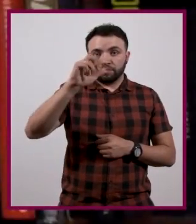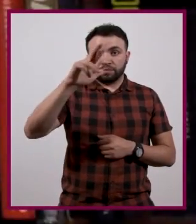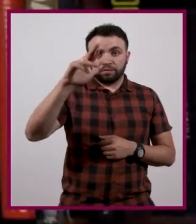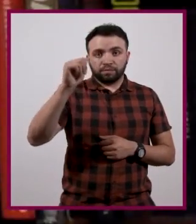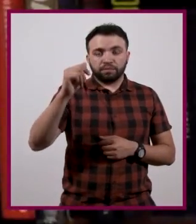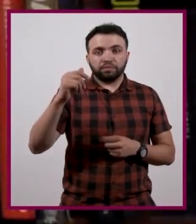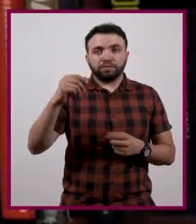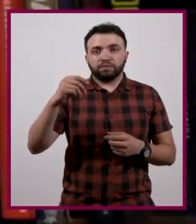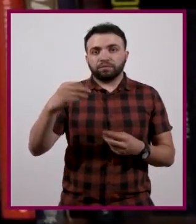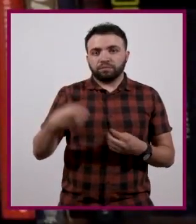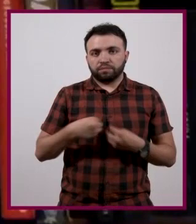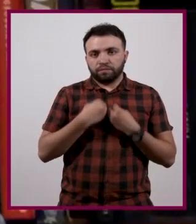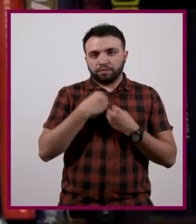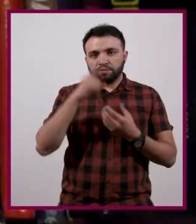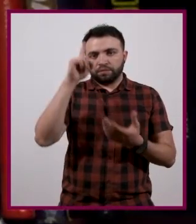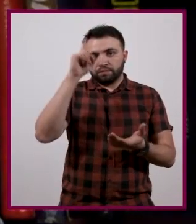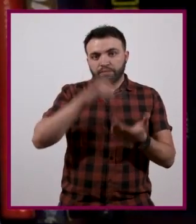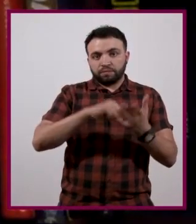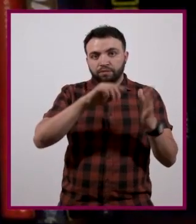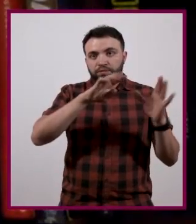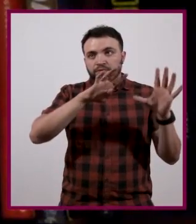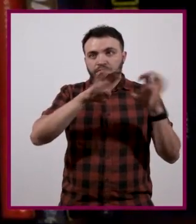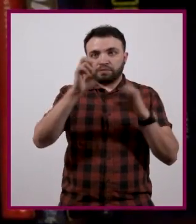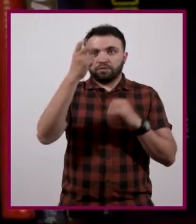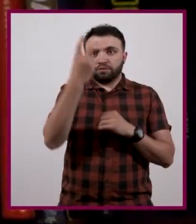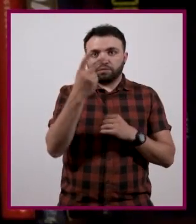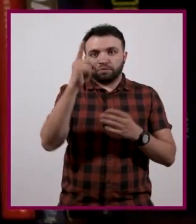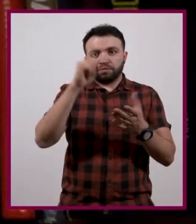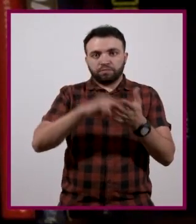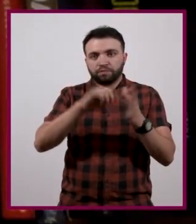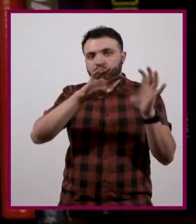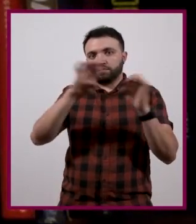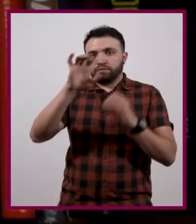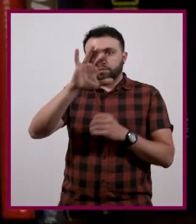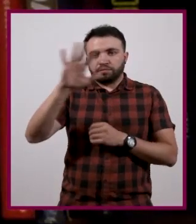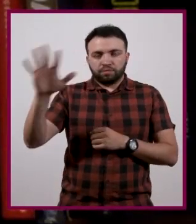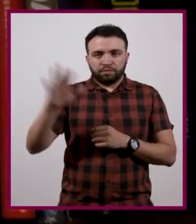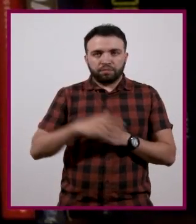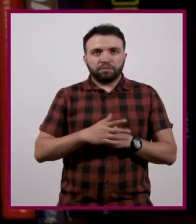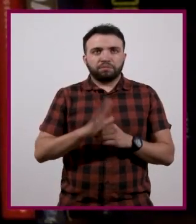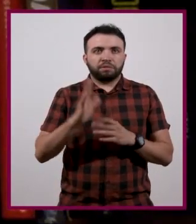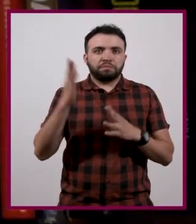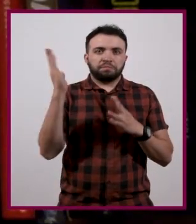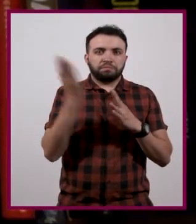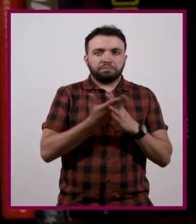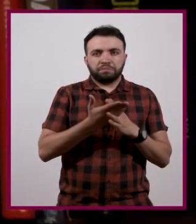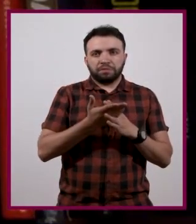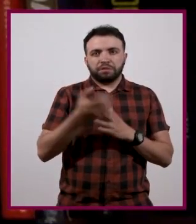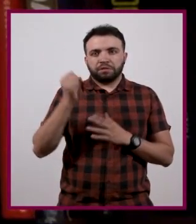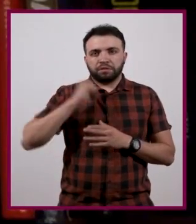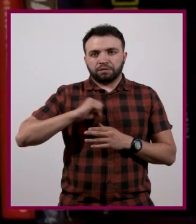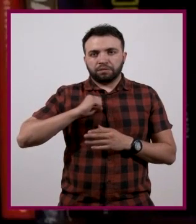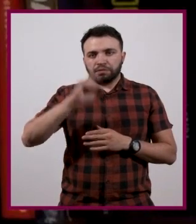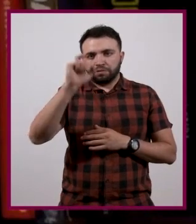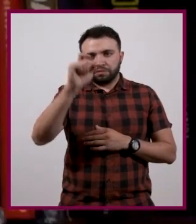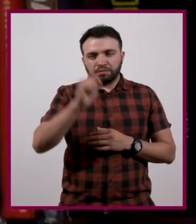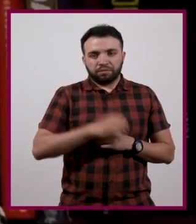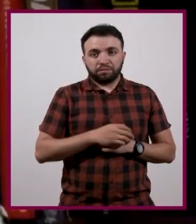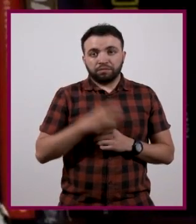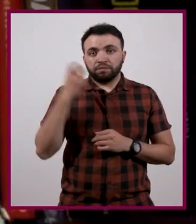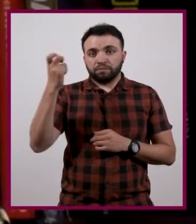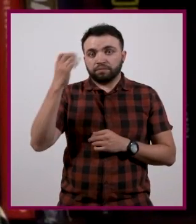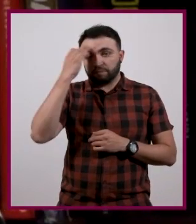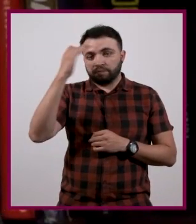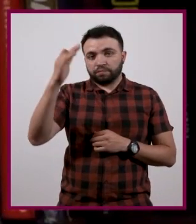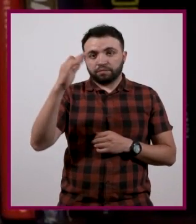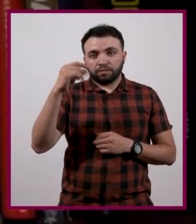entre 1902 y 1955, es decir, en la primera mitad del siglo XX, que es una de las etapas en